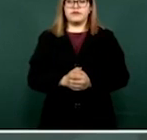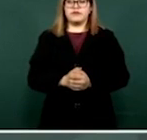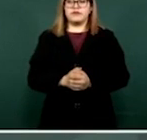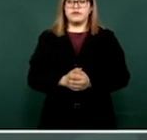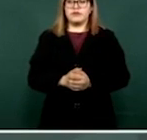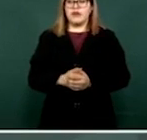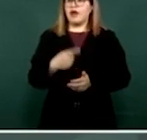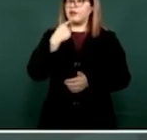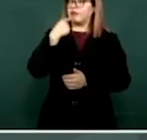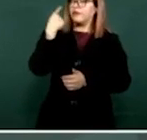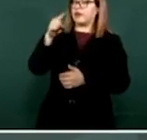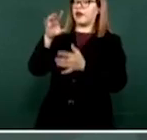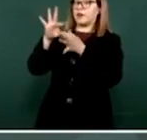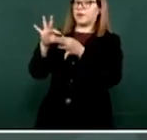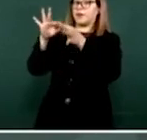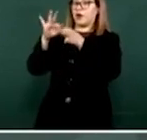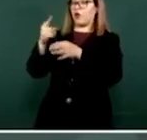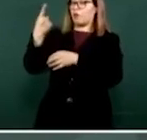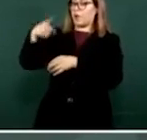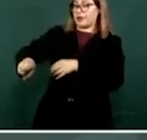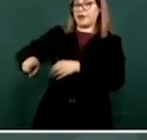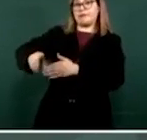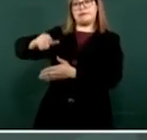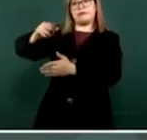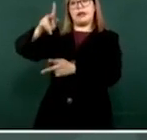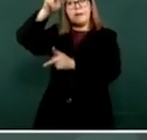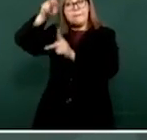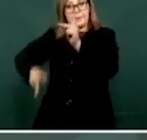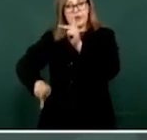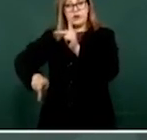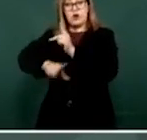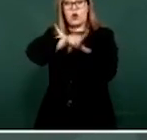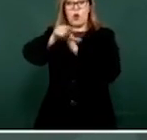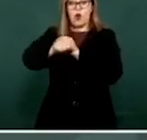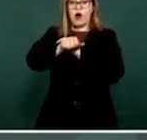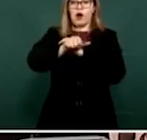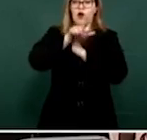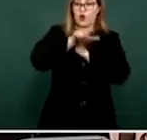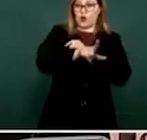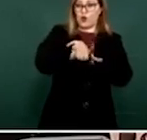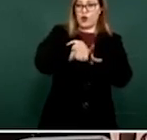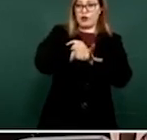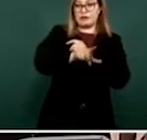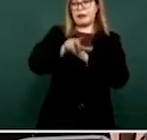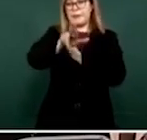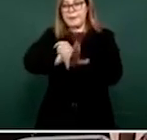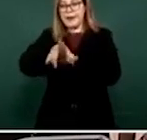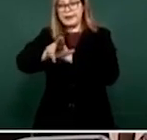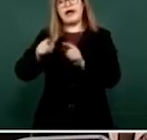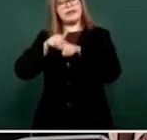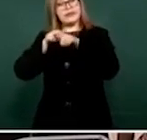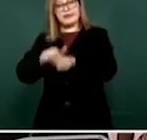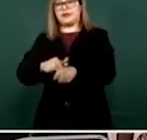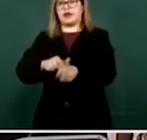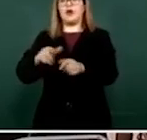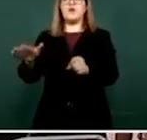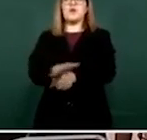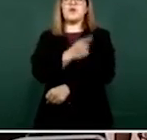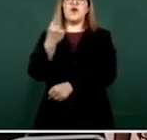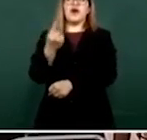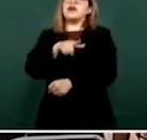instrucción de que se detuviera la distribución hasta después del lunes, porque no queremos caer en